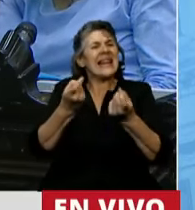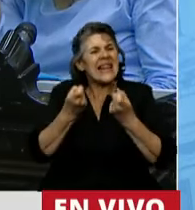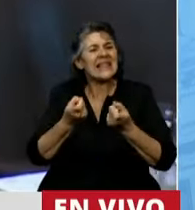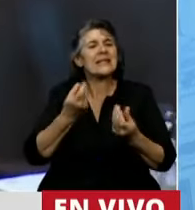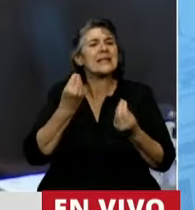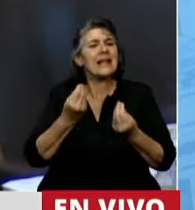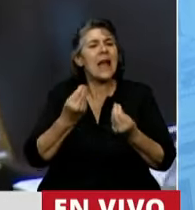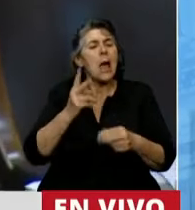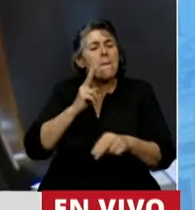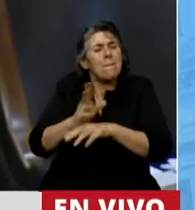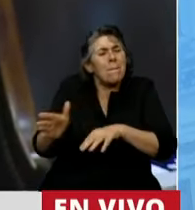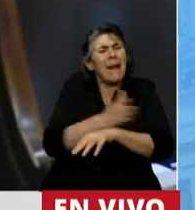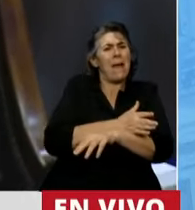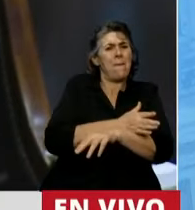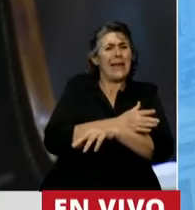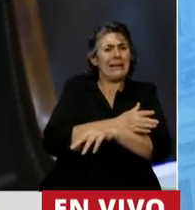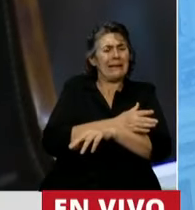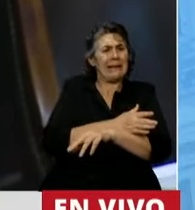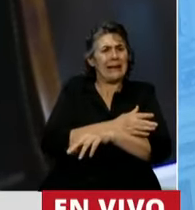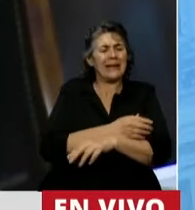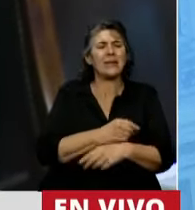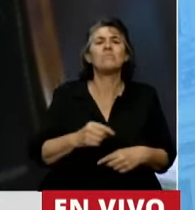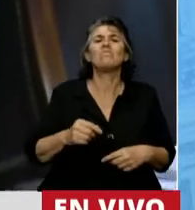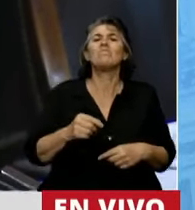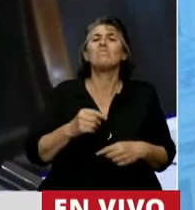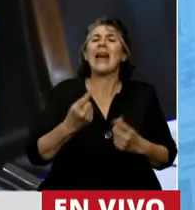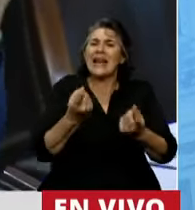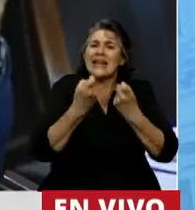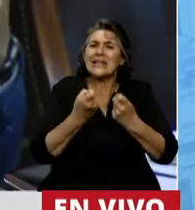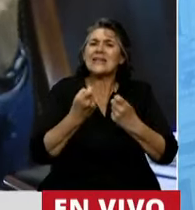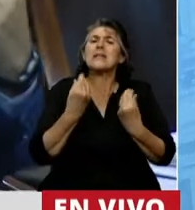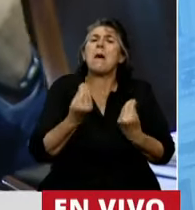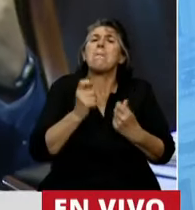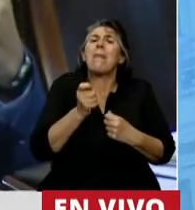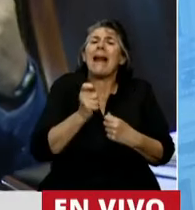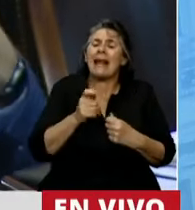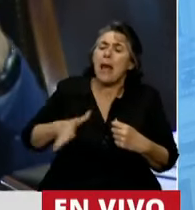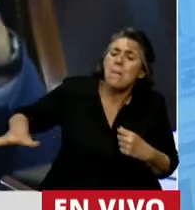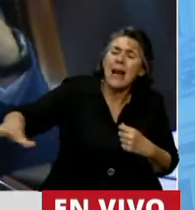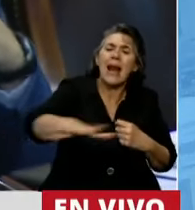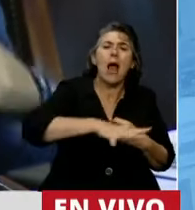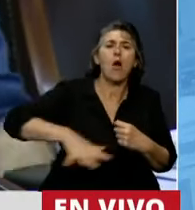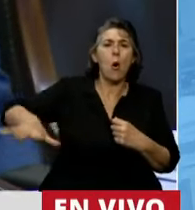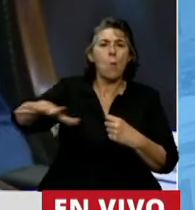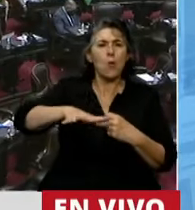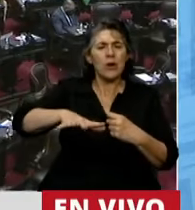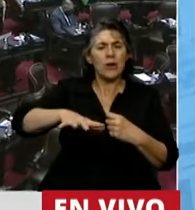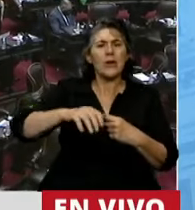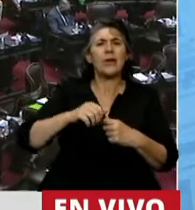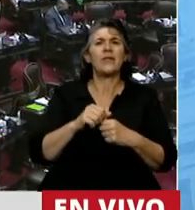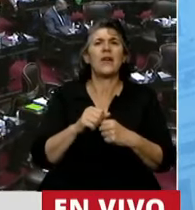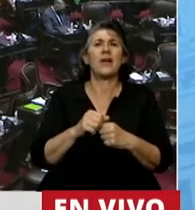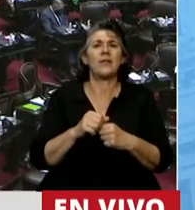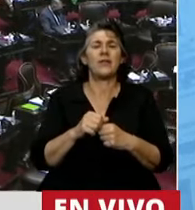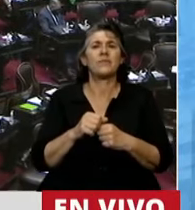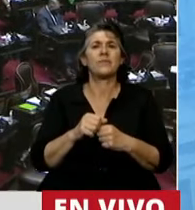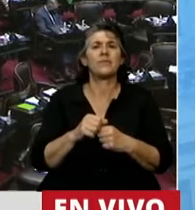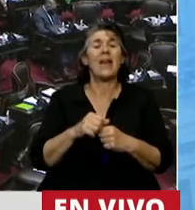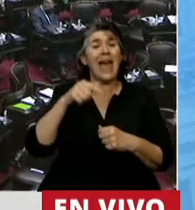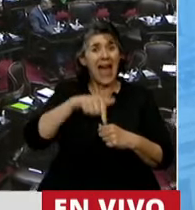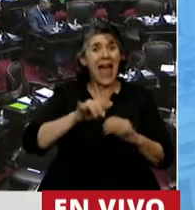comunitario, que no se anima a ser territorial. Un paradigma de salud que aún hoy, en la